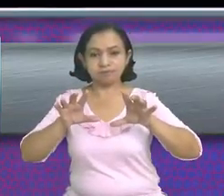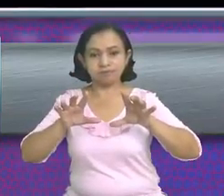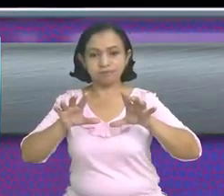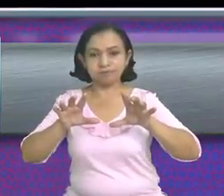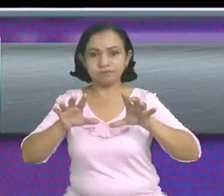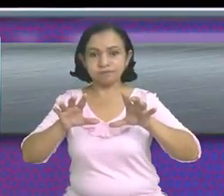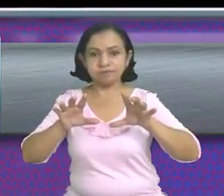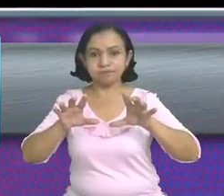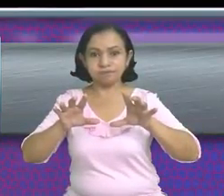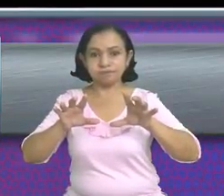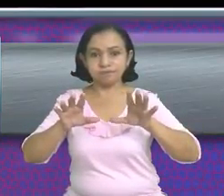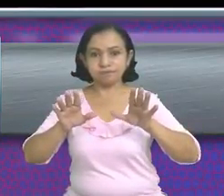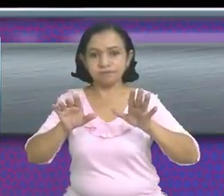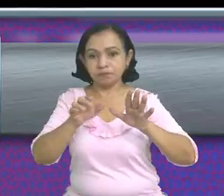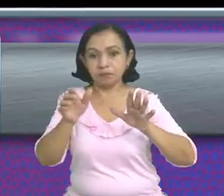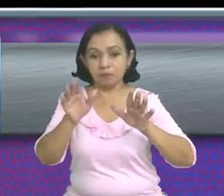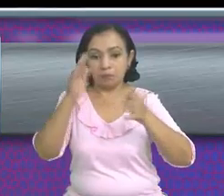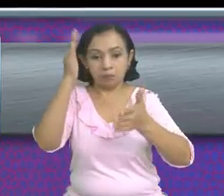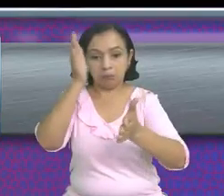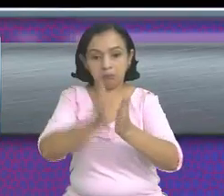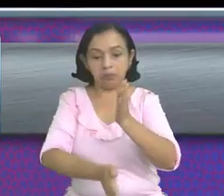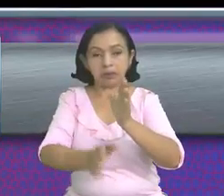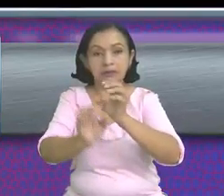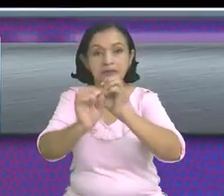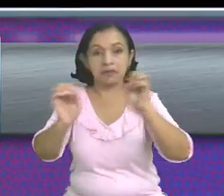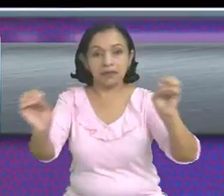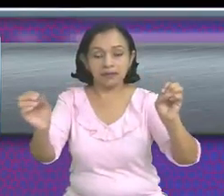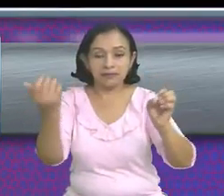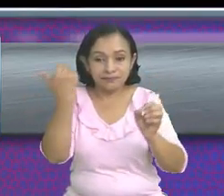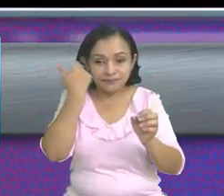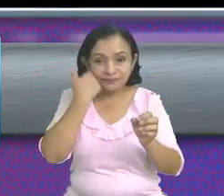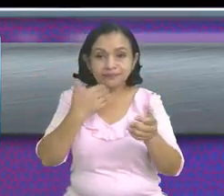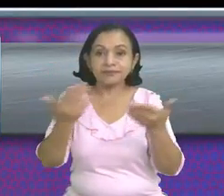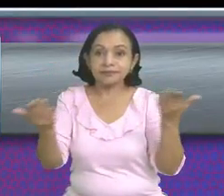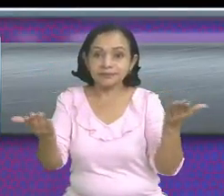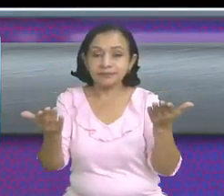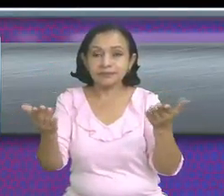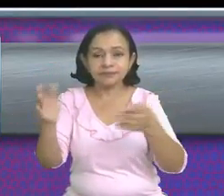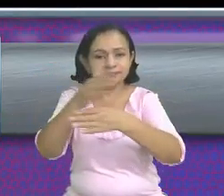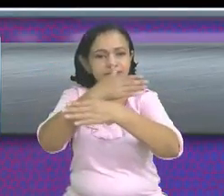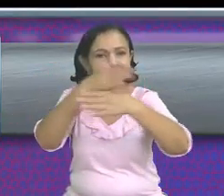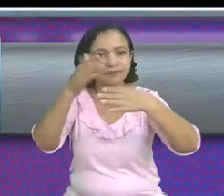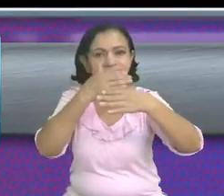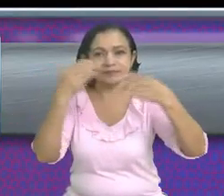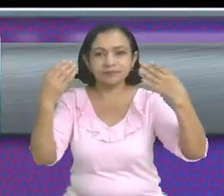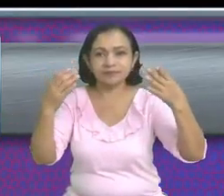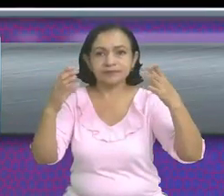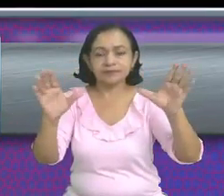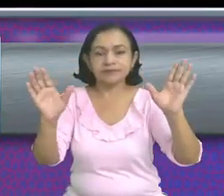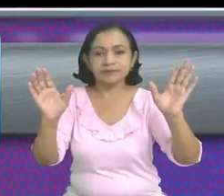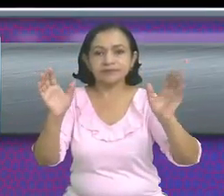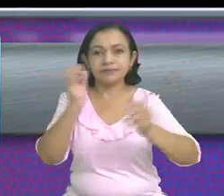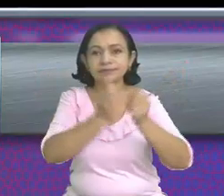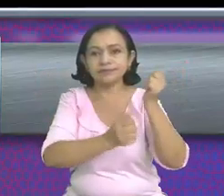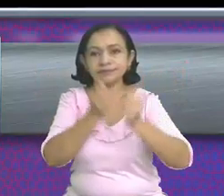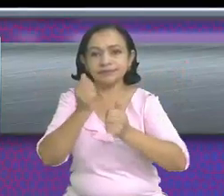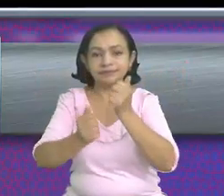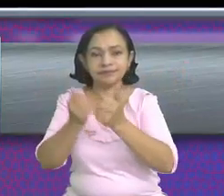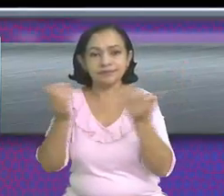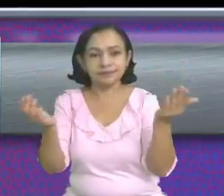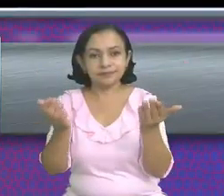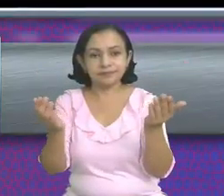pues, porque puede estar de moda, u otras que no, porque entonces quieren eliminarla. Y encontrás un sinnúmero de aceptaciones o